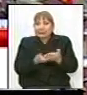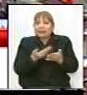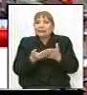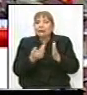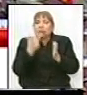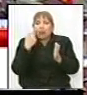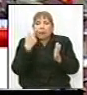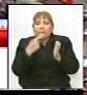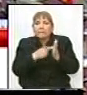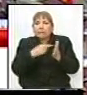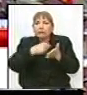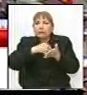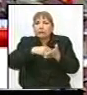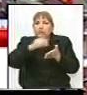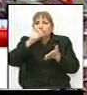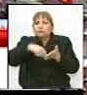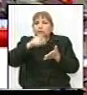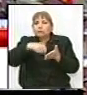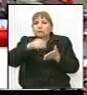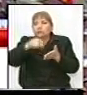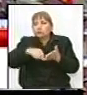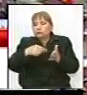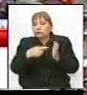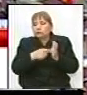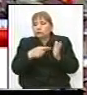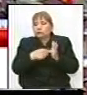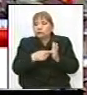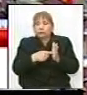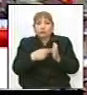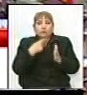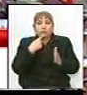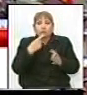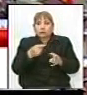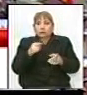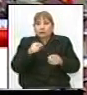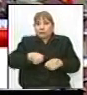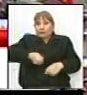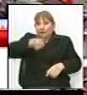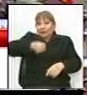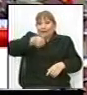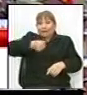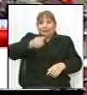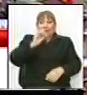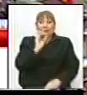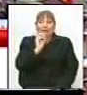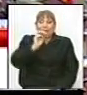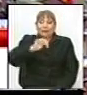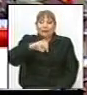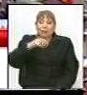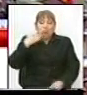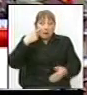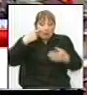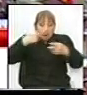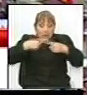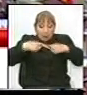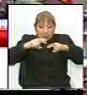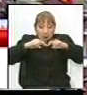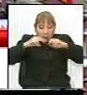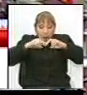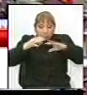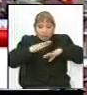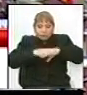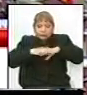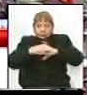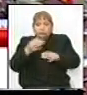firmas, acá está mencionando, producto de la información del mismo jefe de la OMP, menciona que se está investigando el